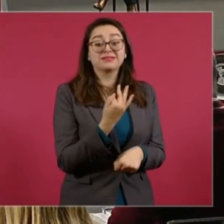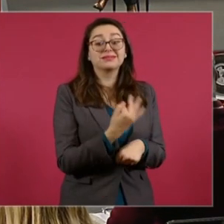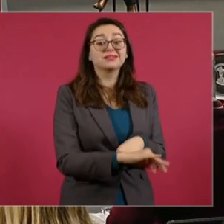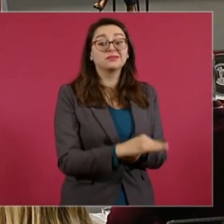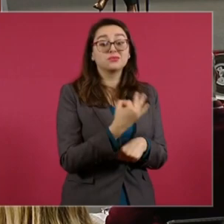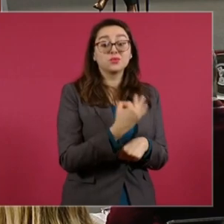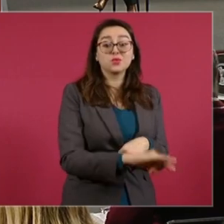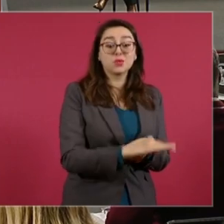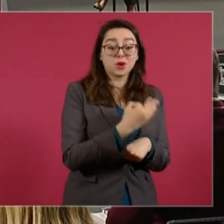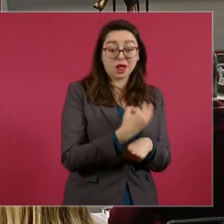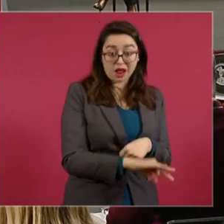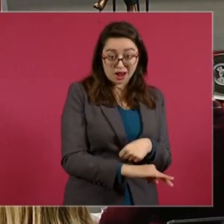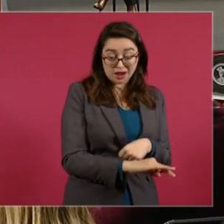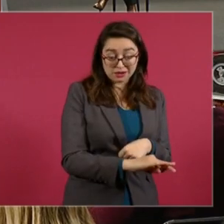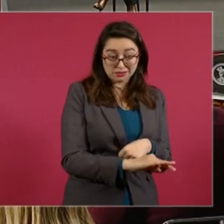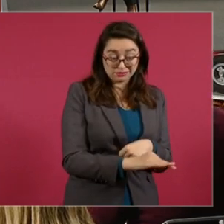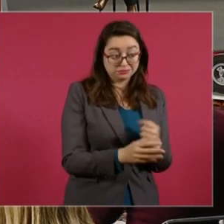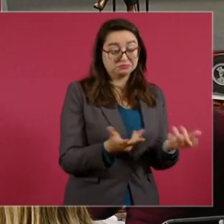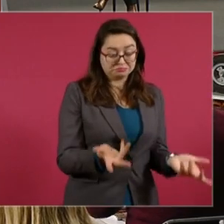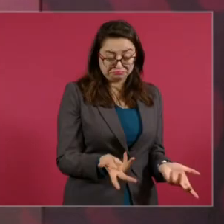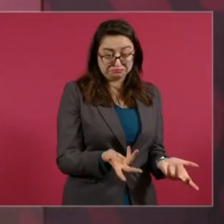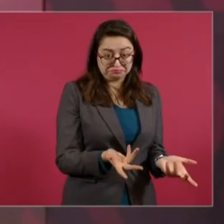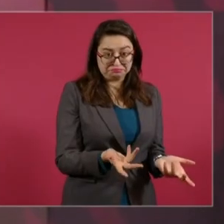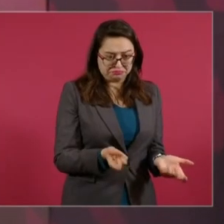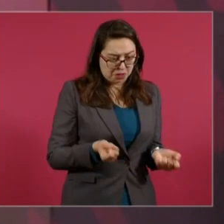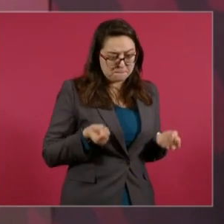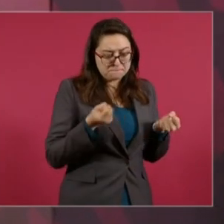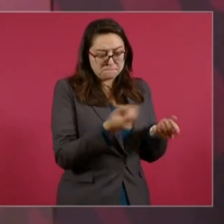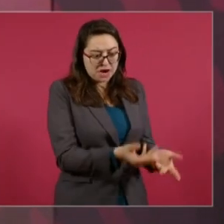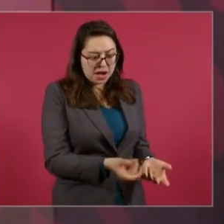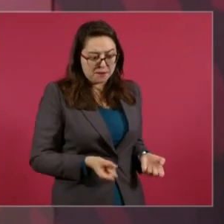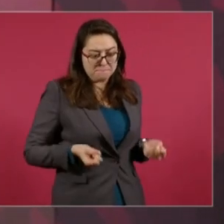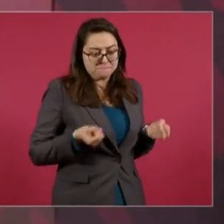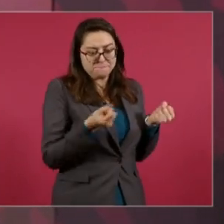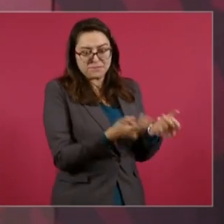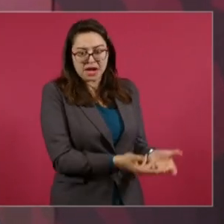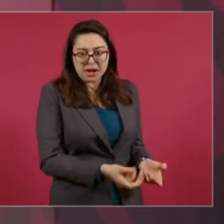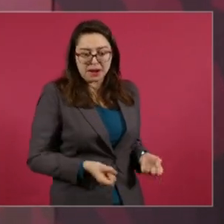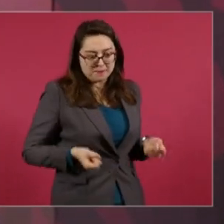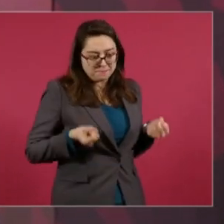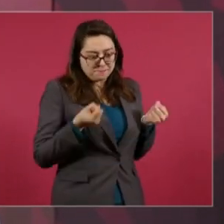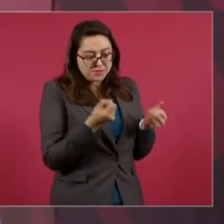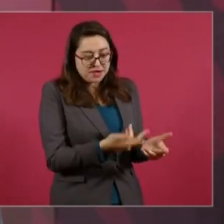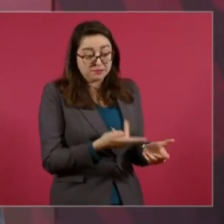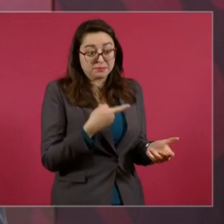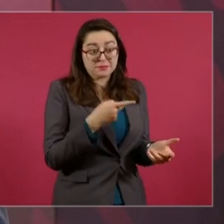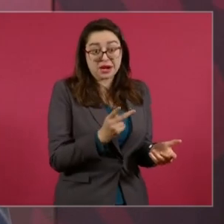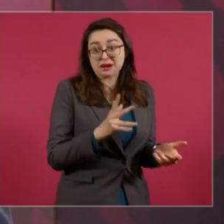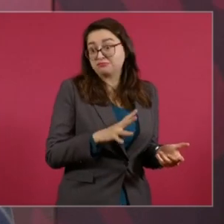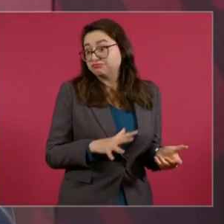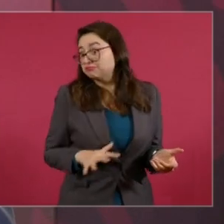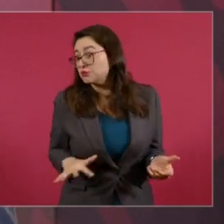pero al mismo tiempo produce mucha frustración, inconformidad,